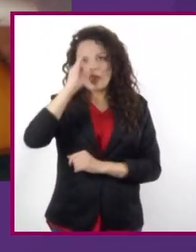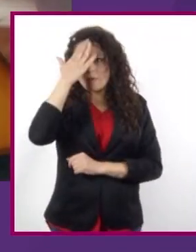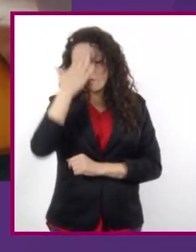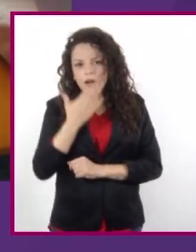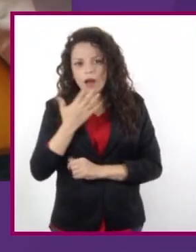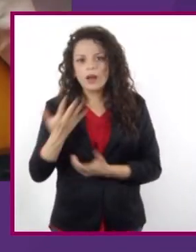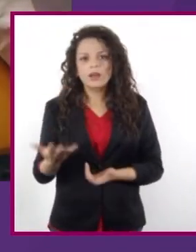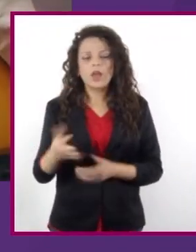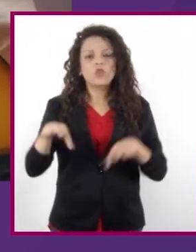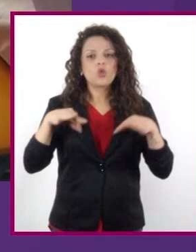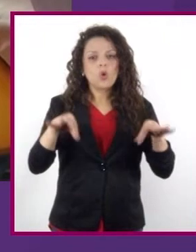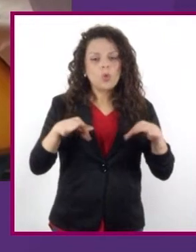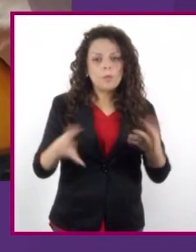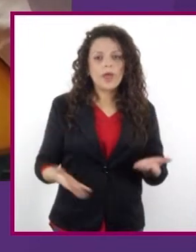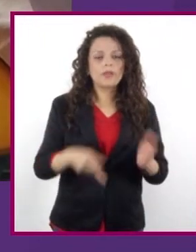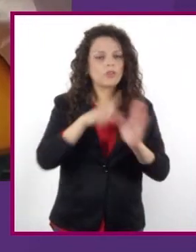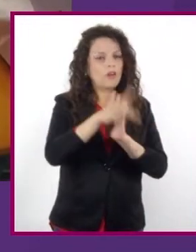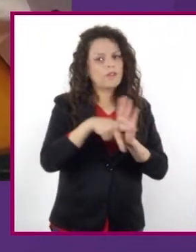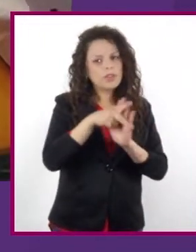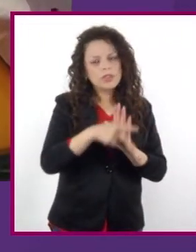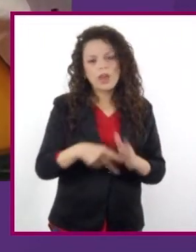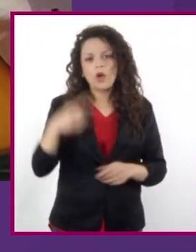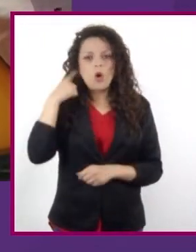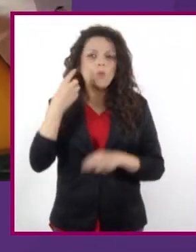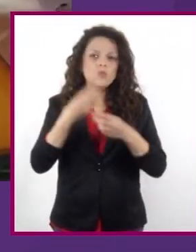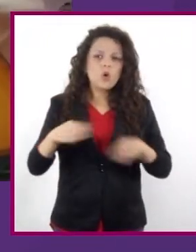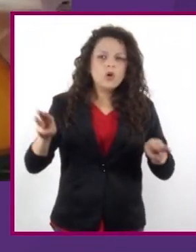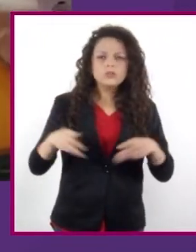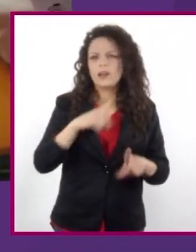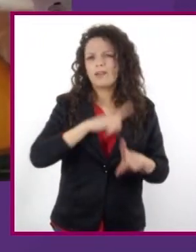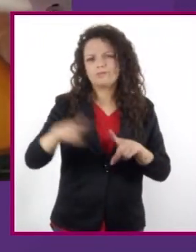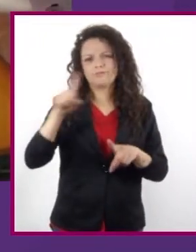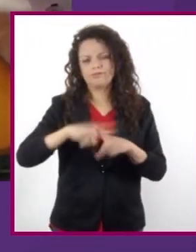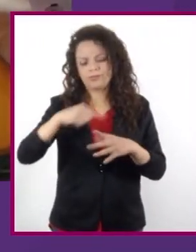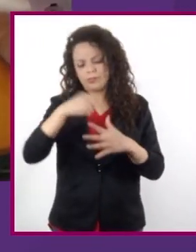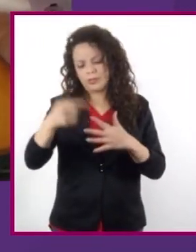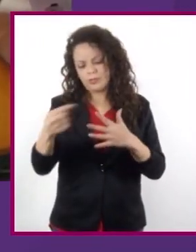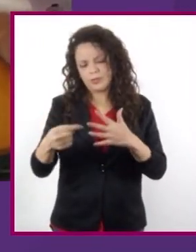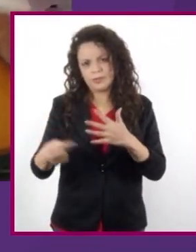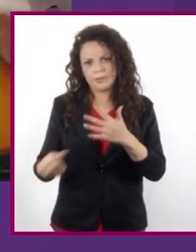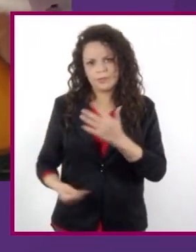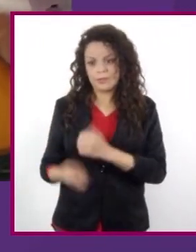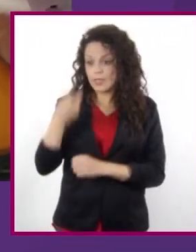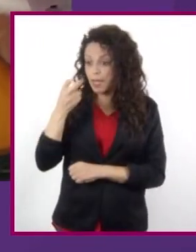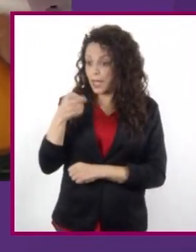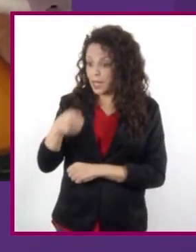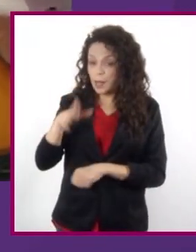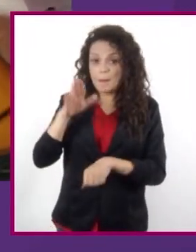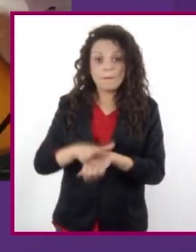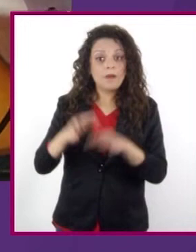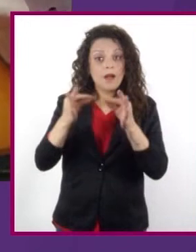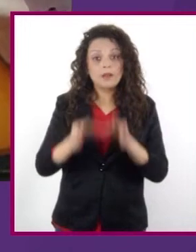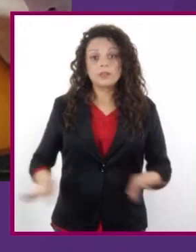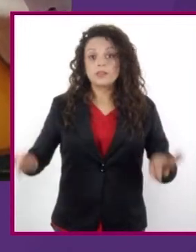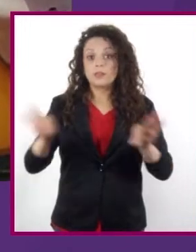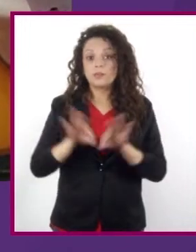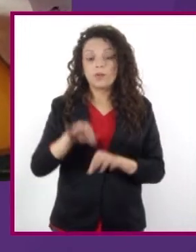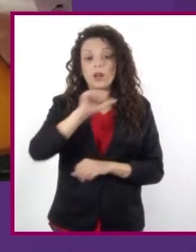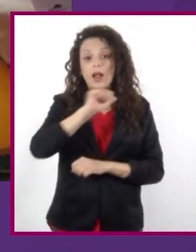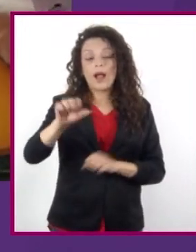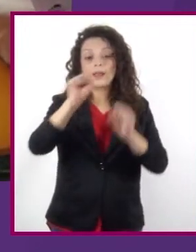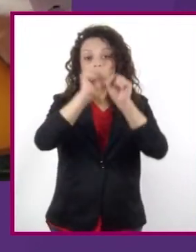documento, videos, música, entre otros. El disco duro es una de las partes más importantes de cualquier sistema